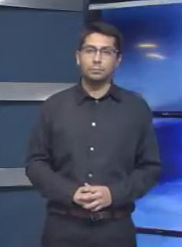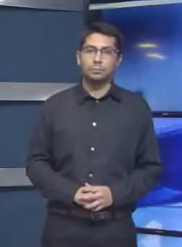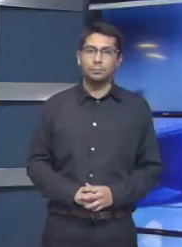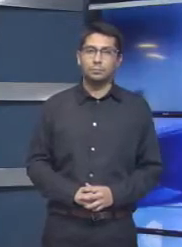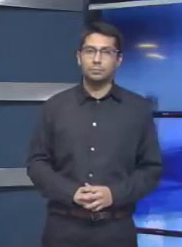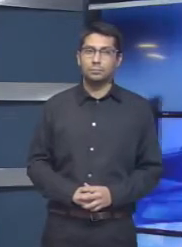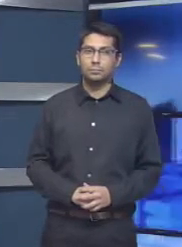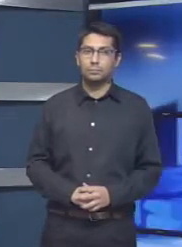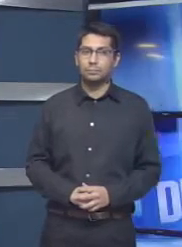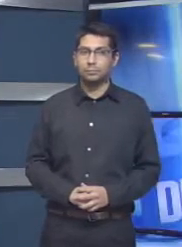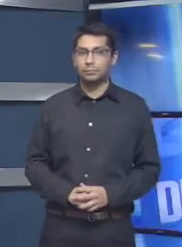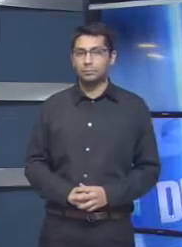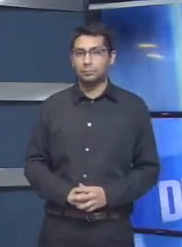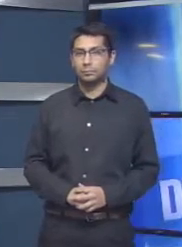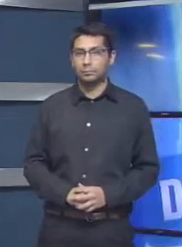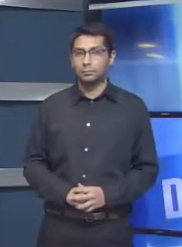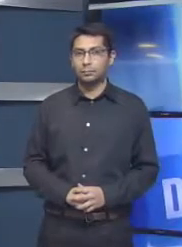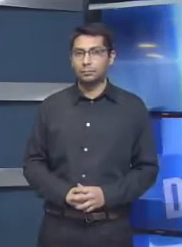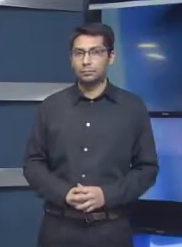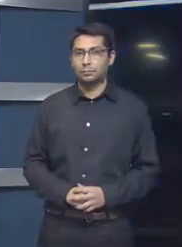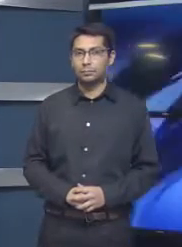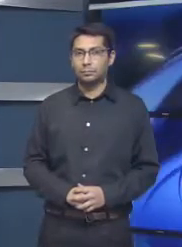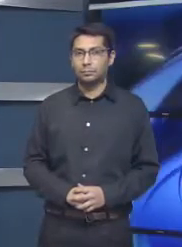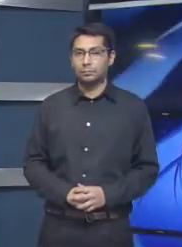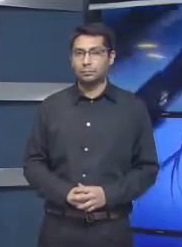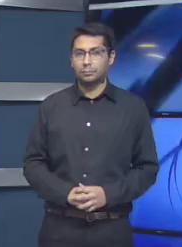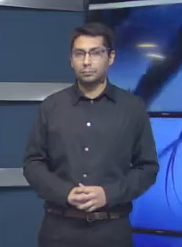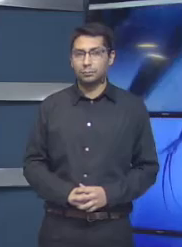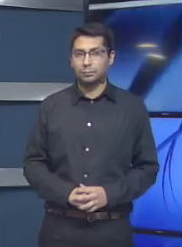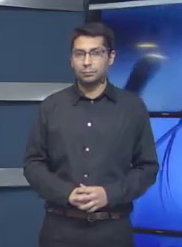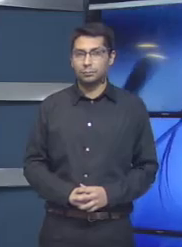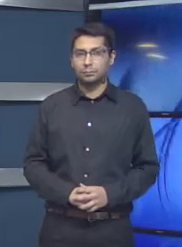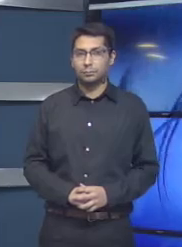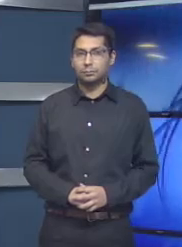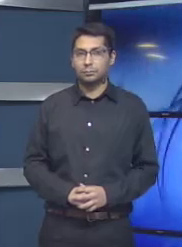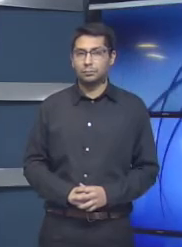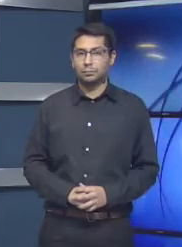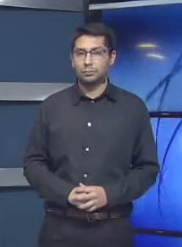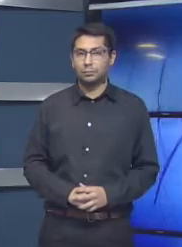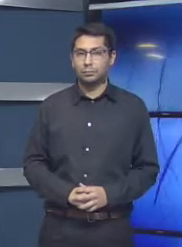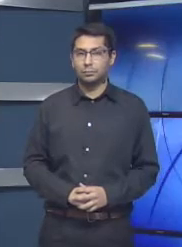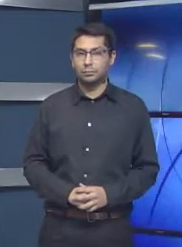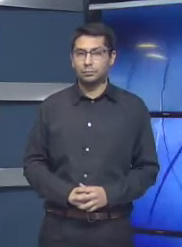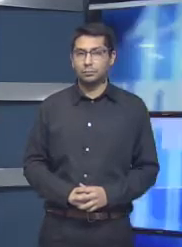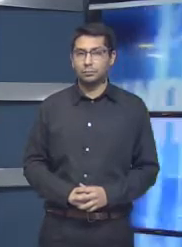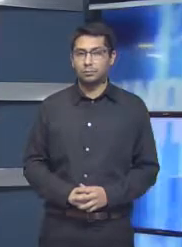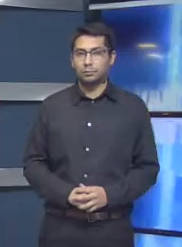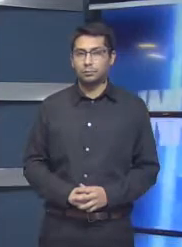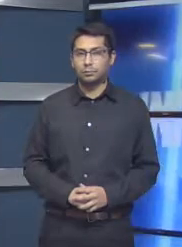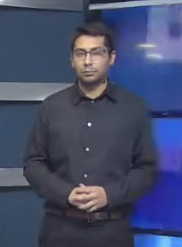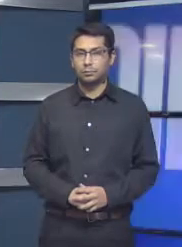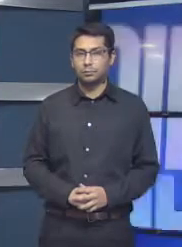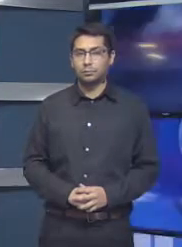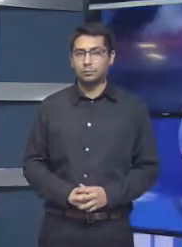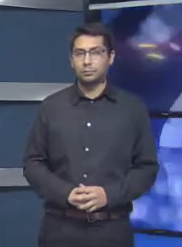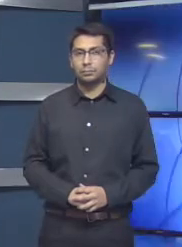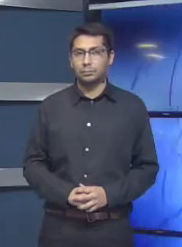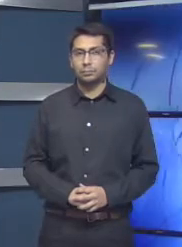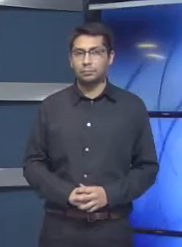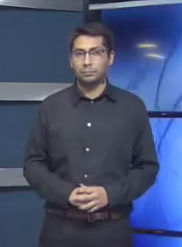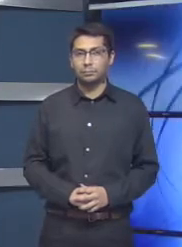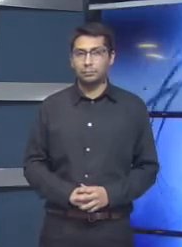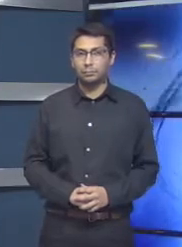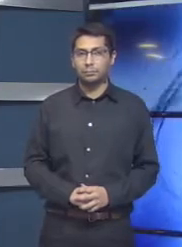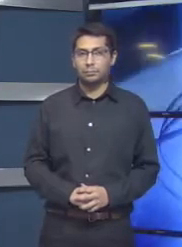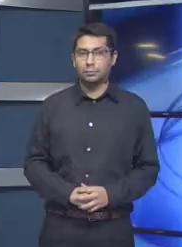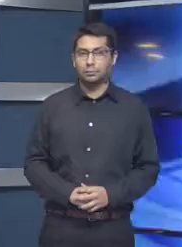insisto, como todos los rubros hoy en la Argentina, no están dentro de lo que se necesita. Claro. Es